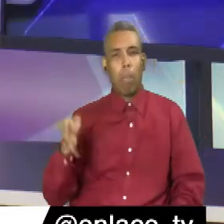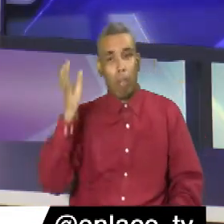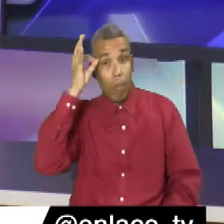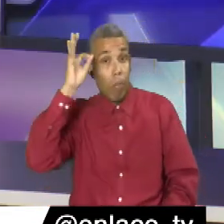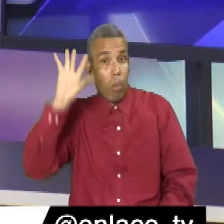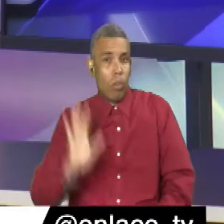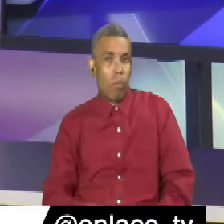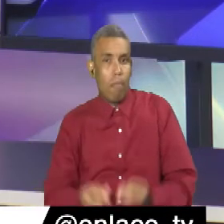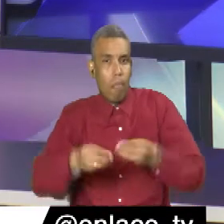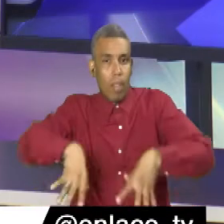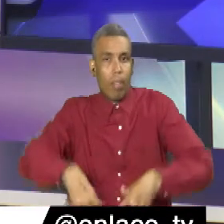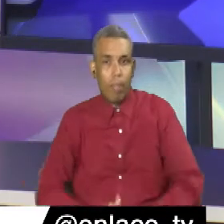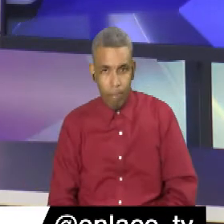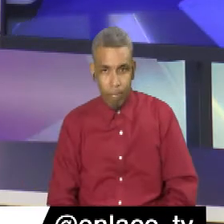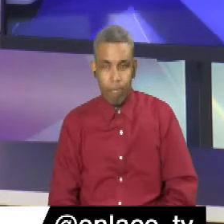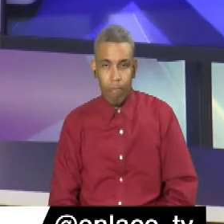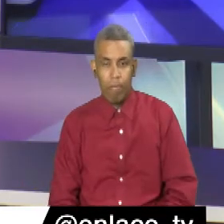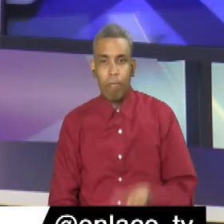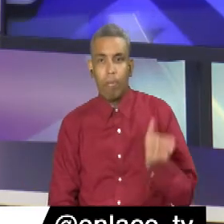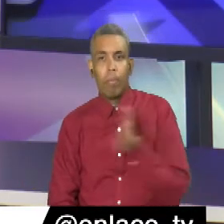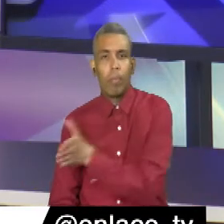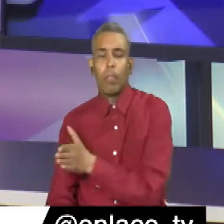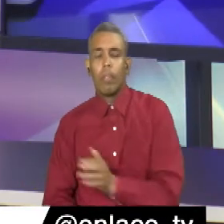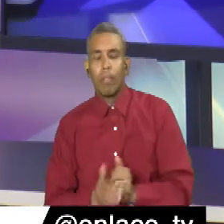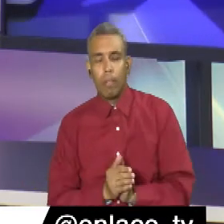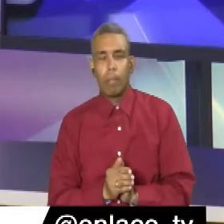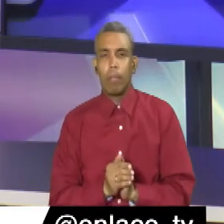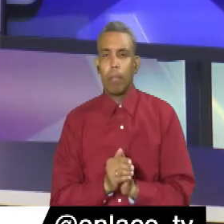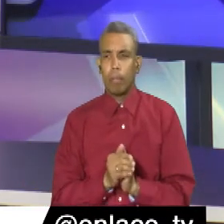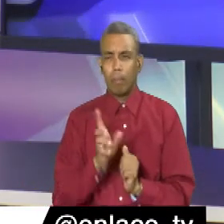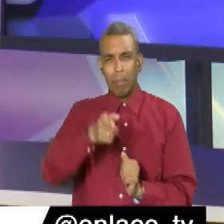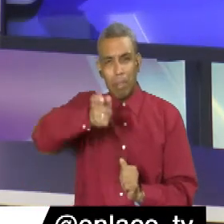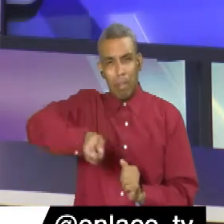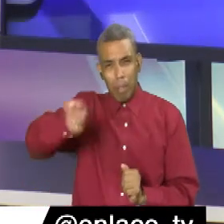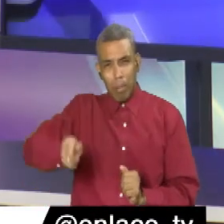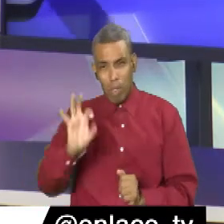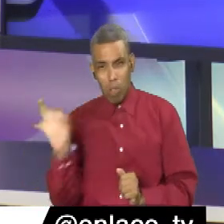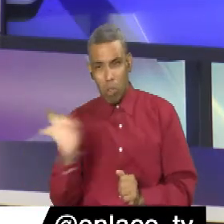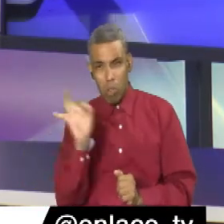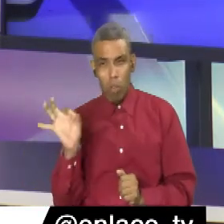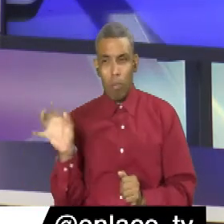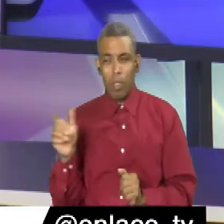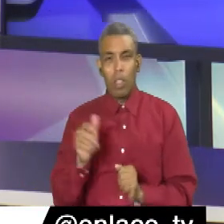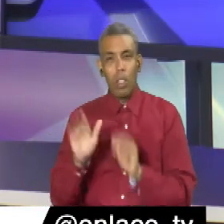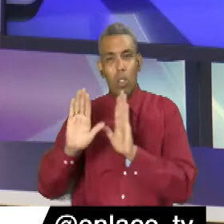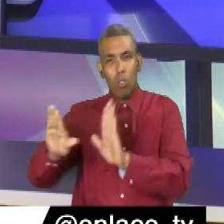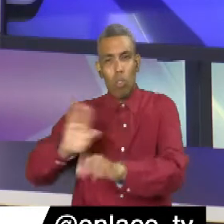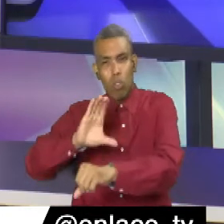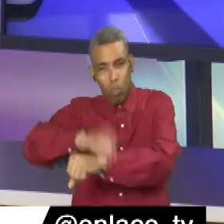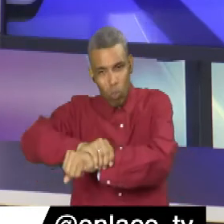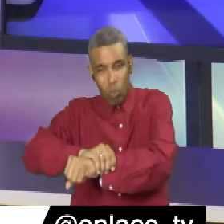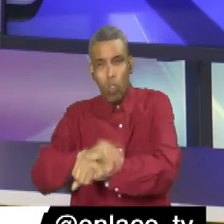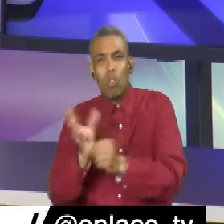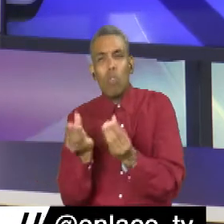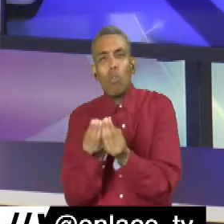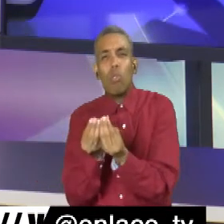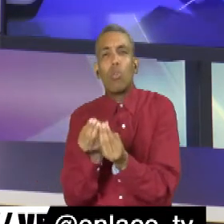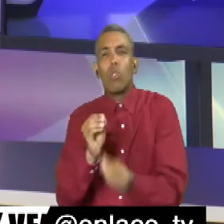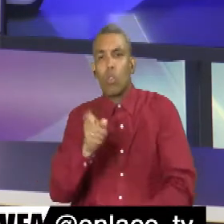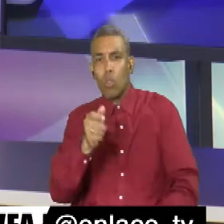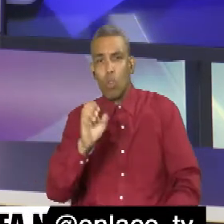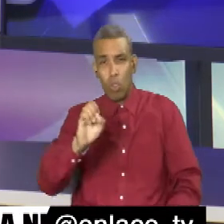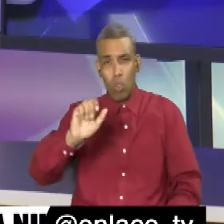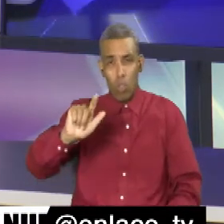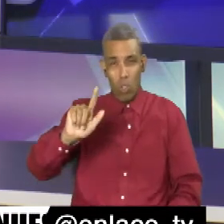tres presuntos integrantes del Clan del Golfo fueron capturados en las últimas horas en zona rural del municipio de San Pablo, en el sur de Bolívar. Los detenidos,